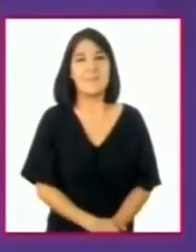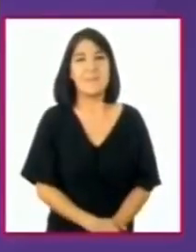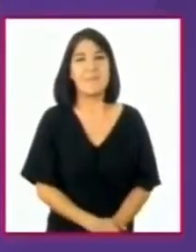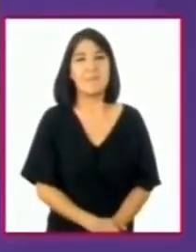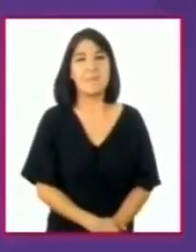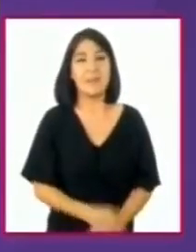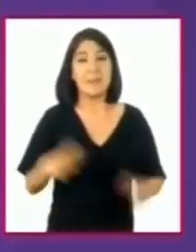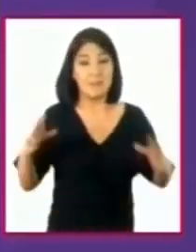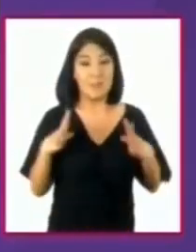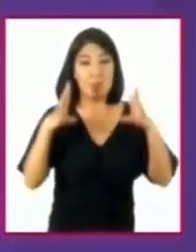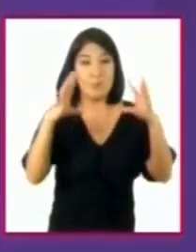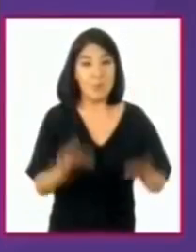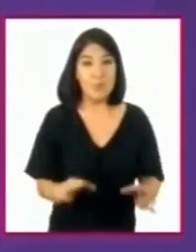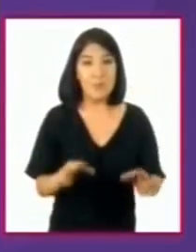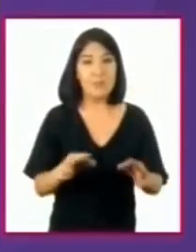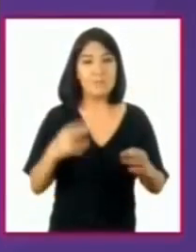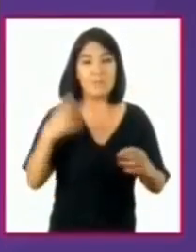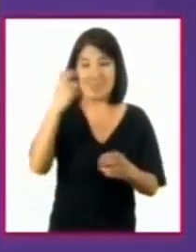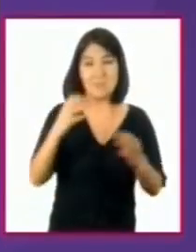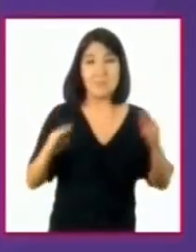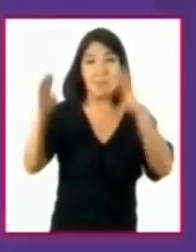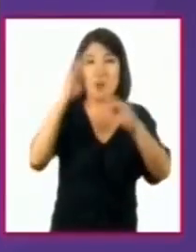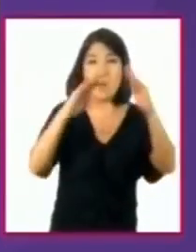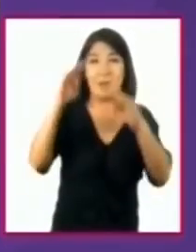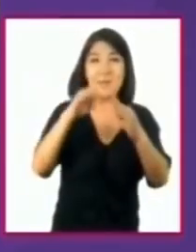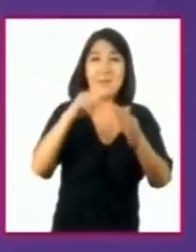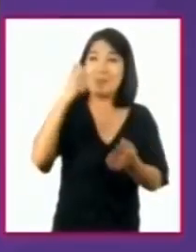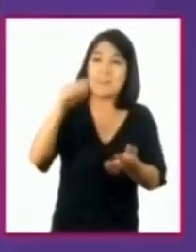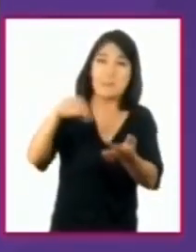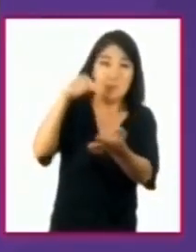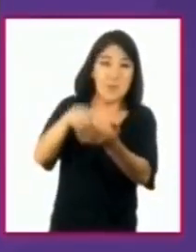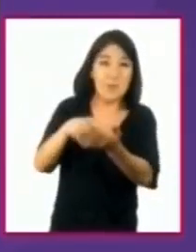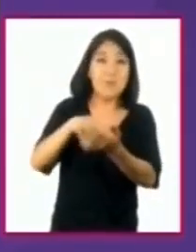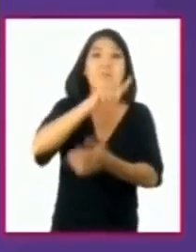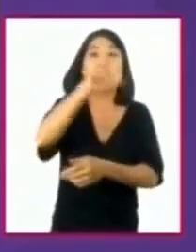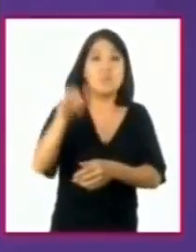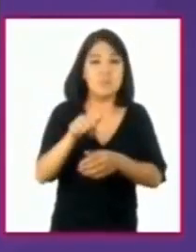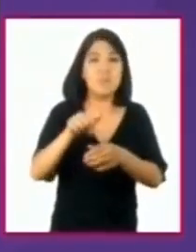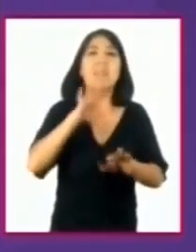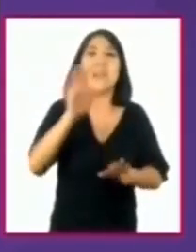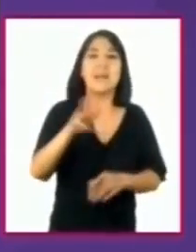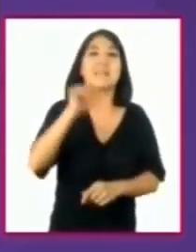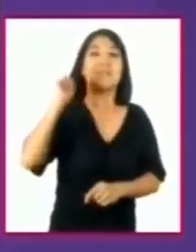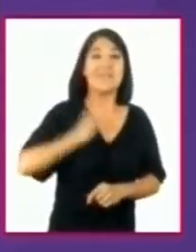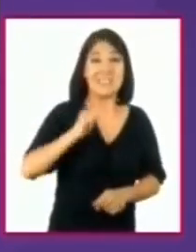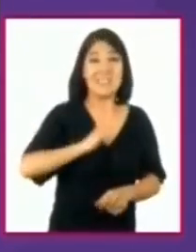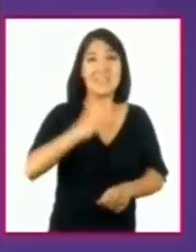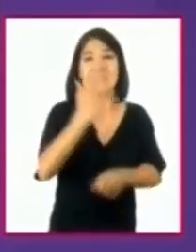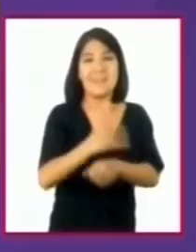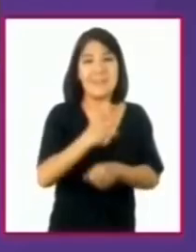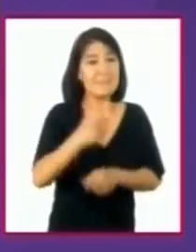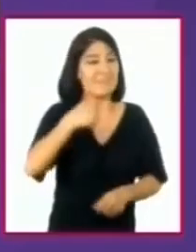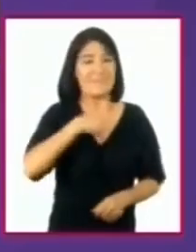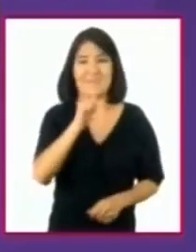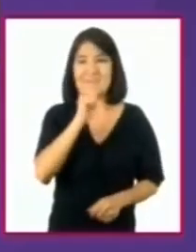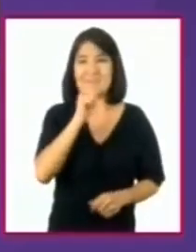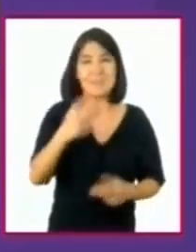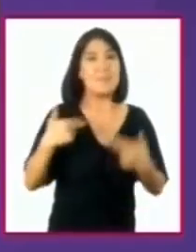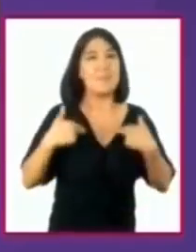Se fundó en la cima de un cerro y dominó la región a partir del siglo V antes de nuestra